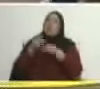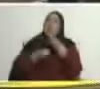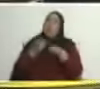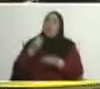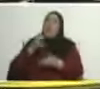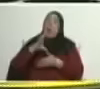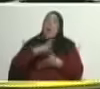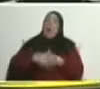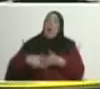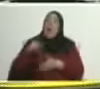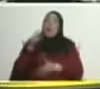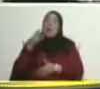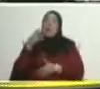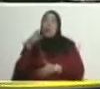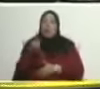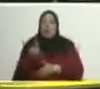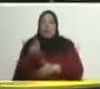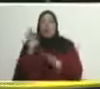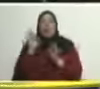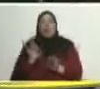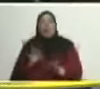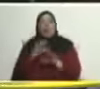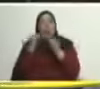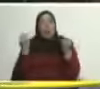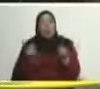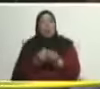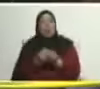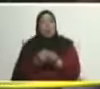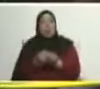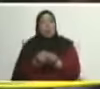TCP, porque esta organización promueve la unidad,